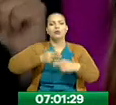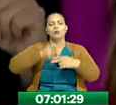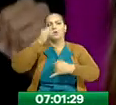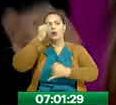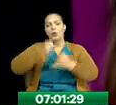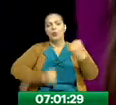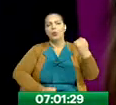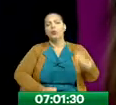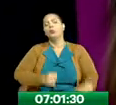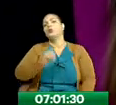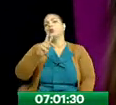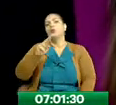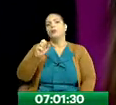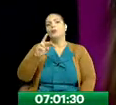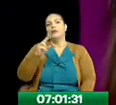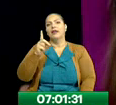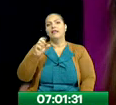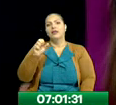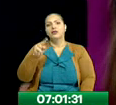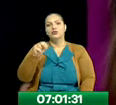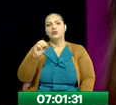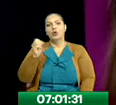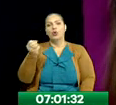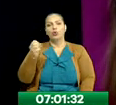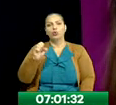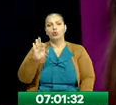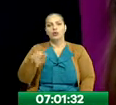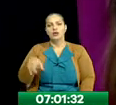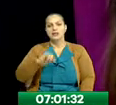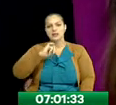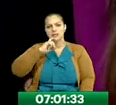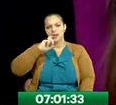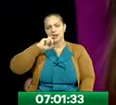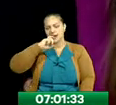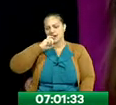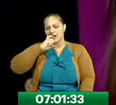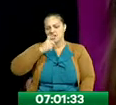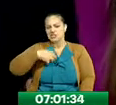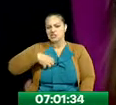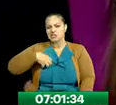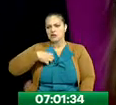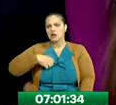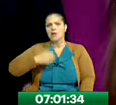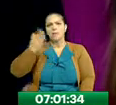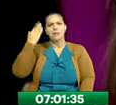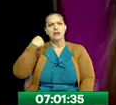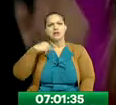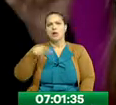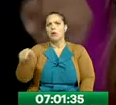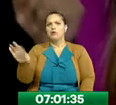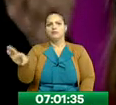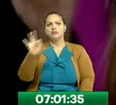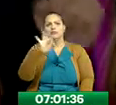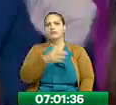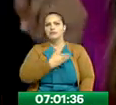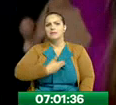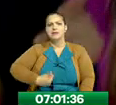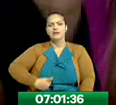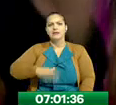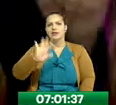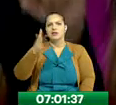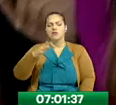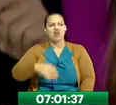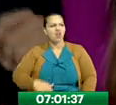sido electo presidente del Consejo Nacional Electoral ha generado un ambiente hostil de violencia machista